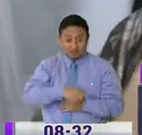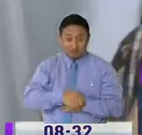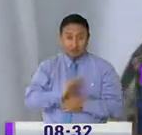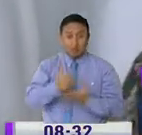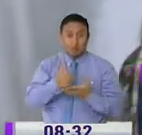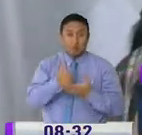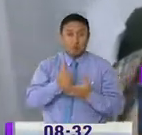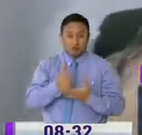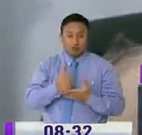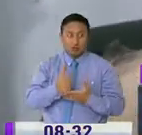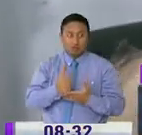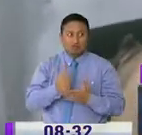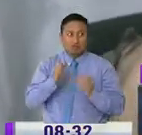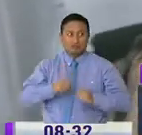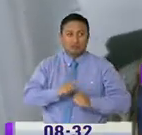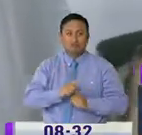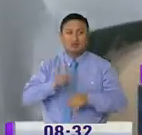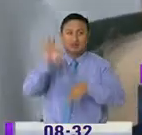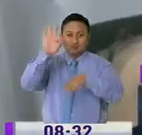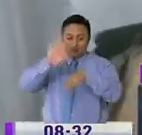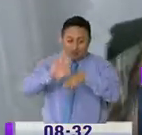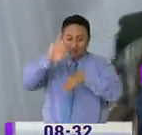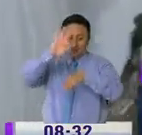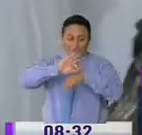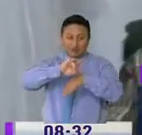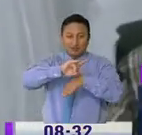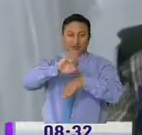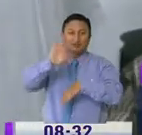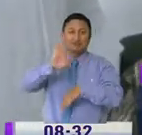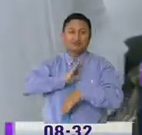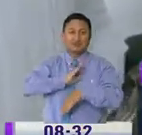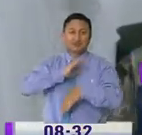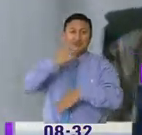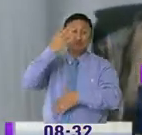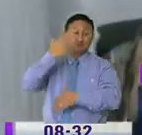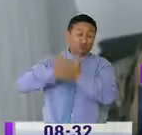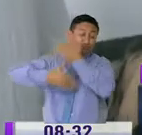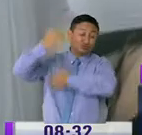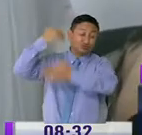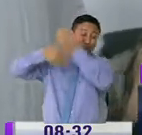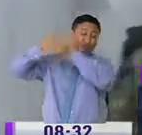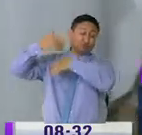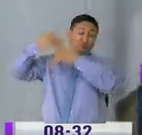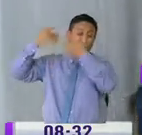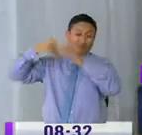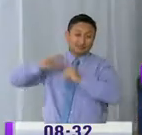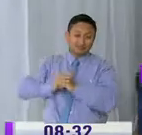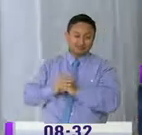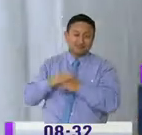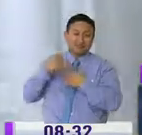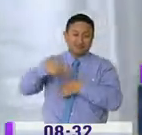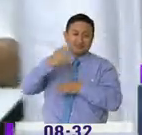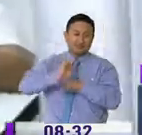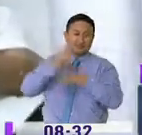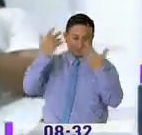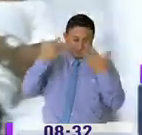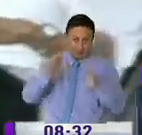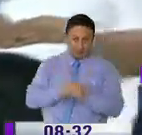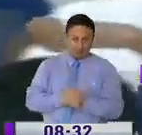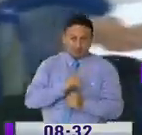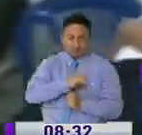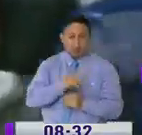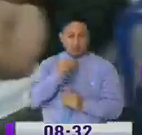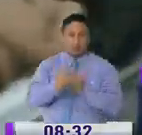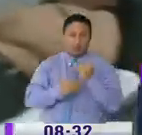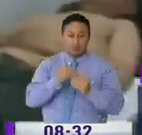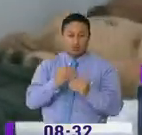beneficios precisamente de la acupuntura, una técnica milenaria que ya está llegando, que ha llegado de poco a nuestro país y precisamente se ha ido incorporando